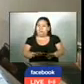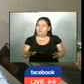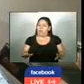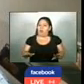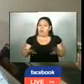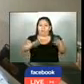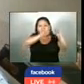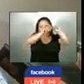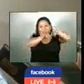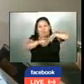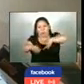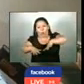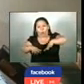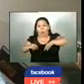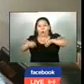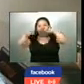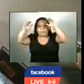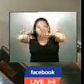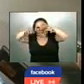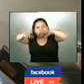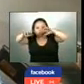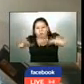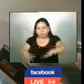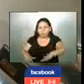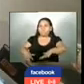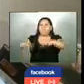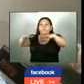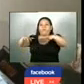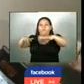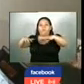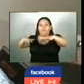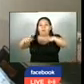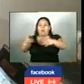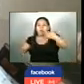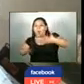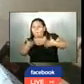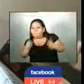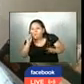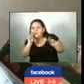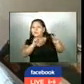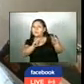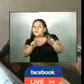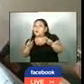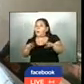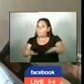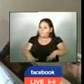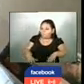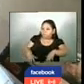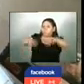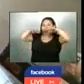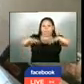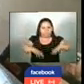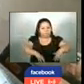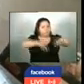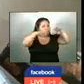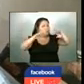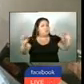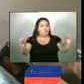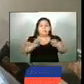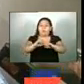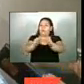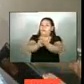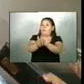ningún deslizamiento, ninguna inundación de proporciones o de magnitudes grandes que pueda causar alguna